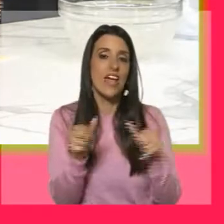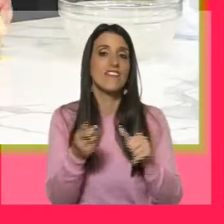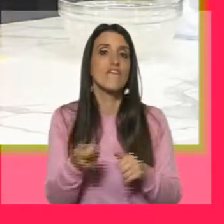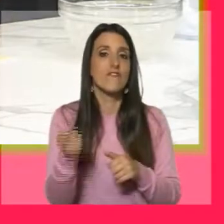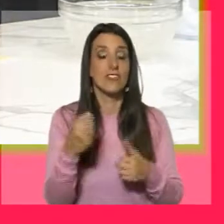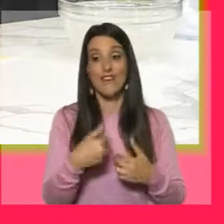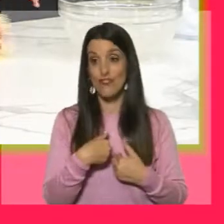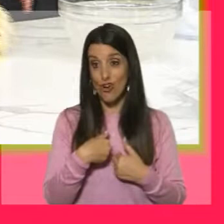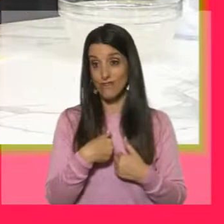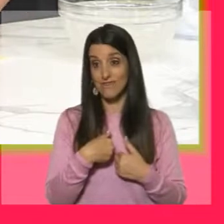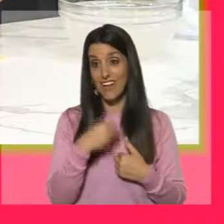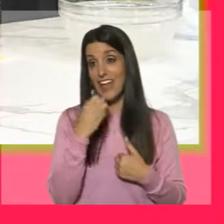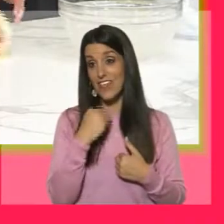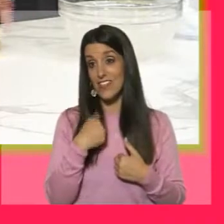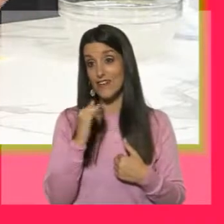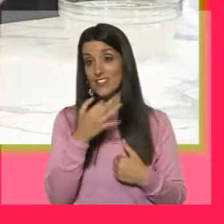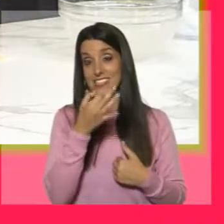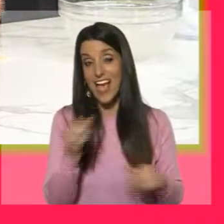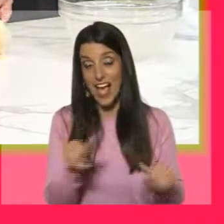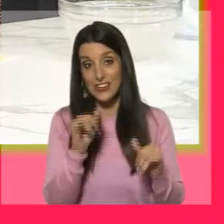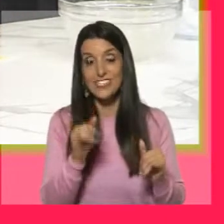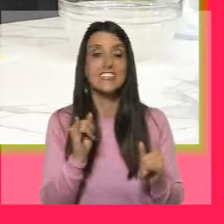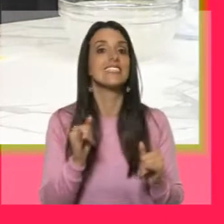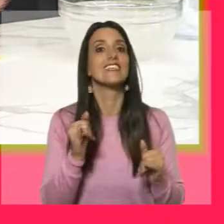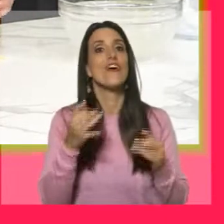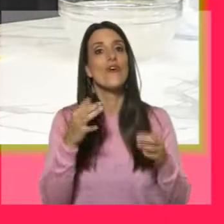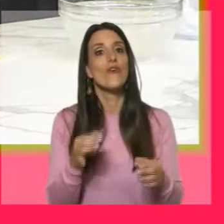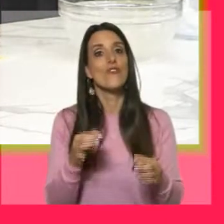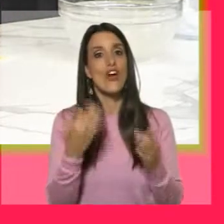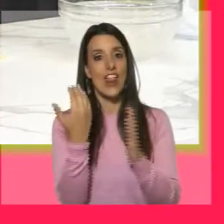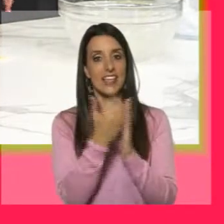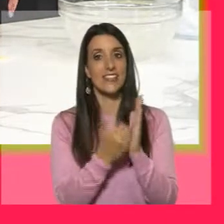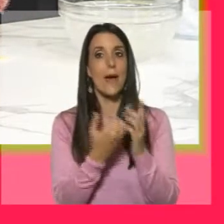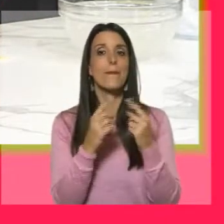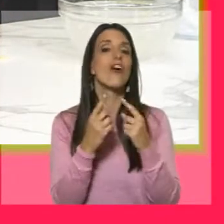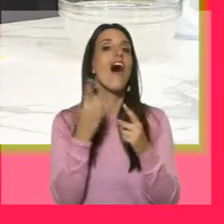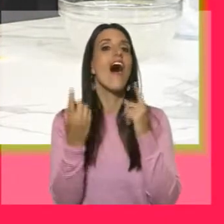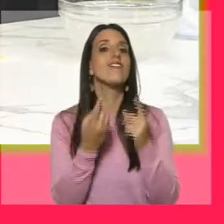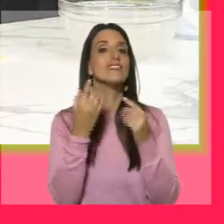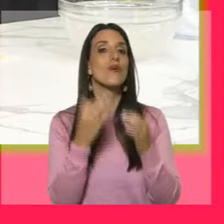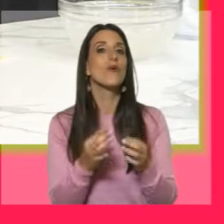Yo me sumo, soy una atrevida. Yo voy a acompañar a Paula a que haga la receta. Pero sí, muchas veces